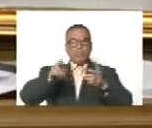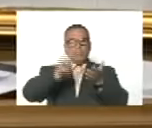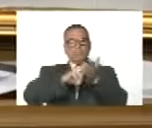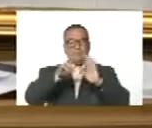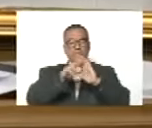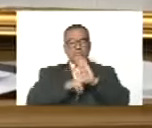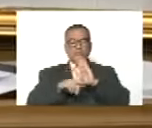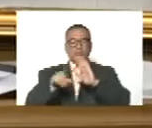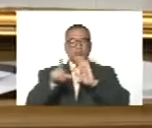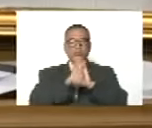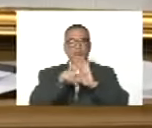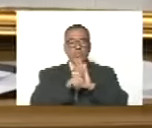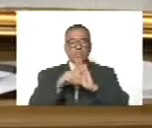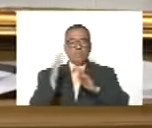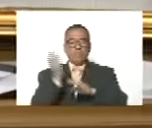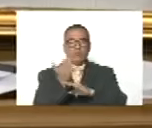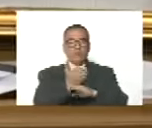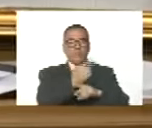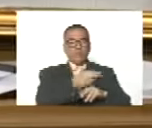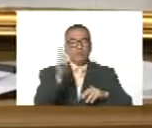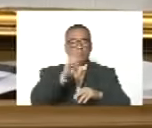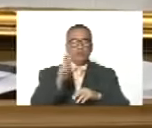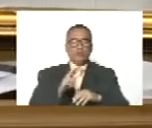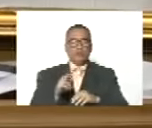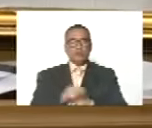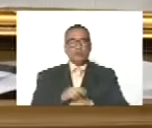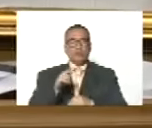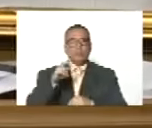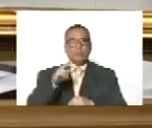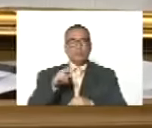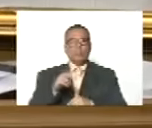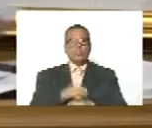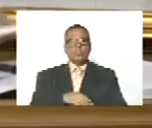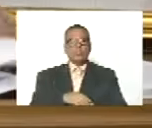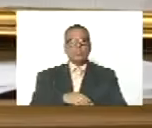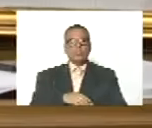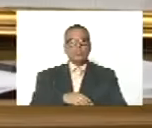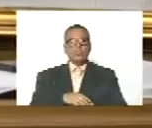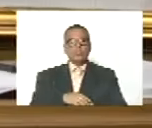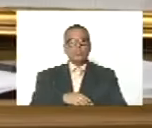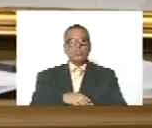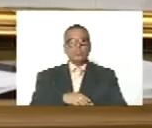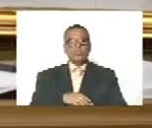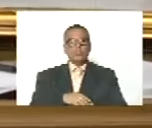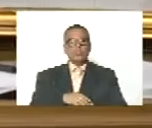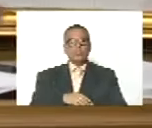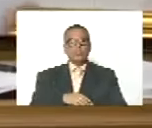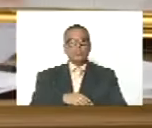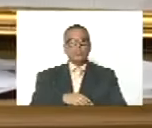de las ilegales e ilegítimas sanciones contra la República, perdón.